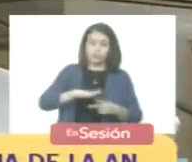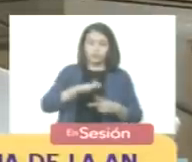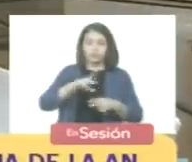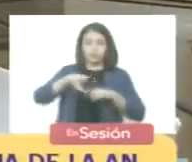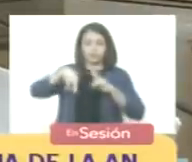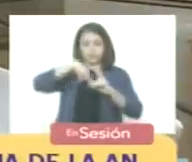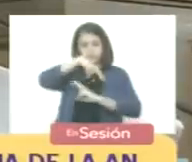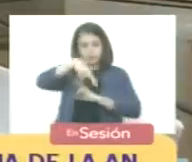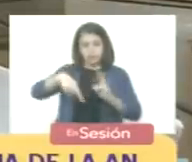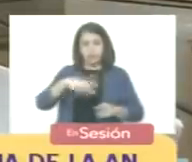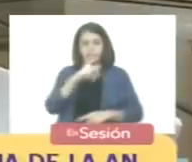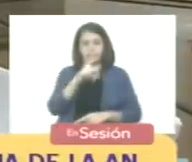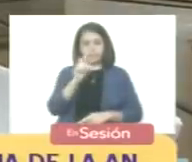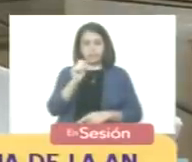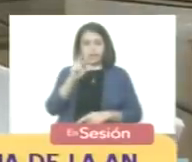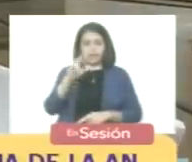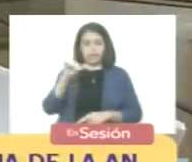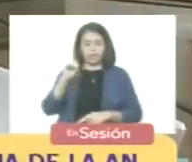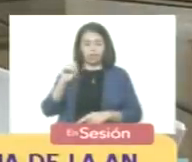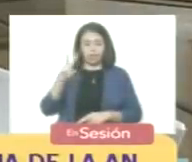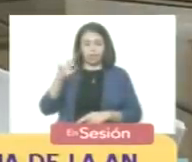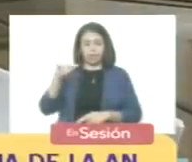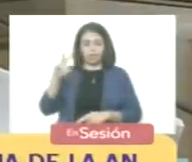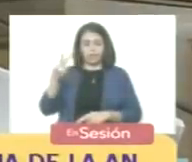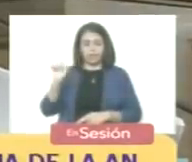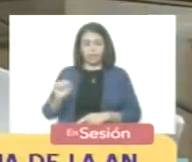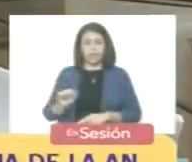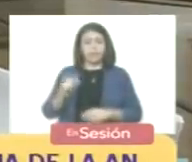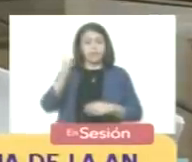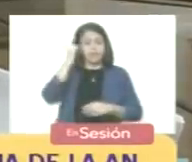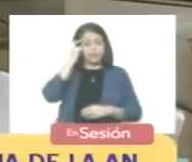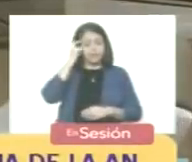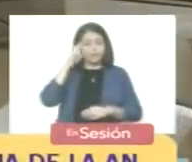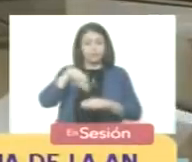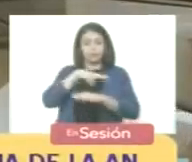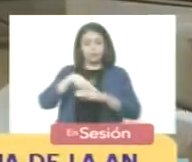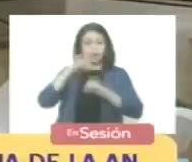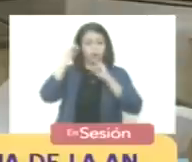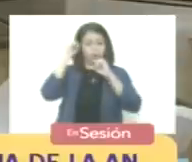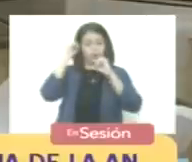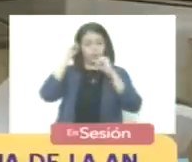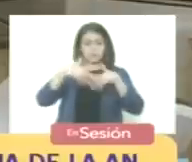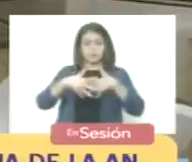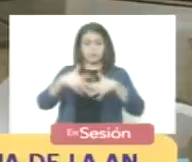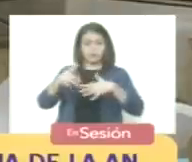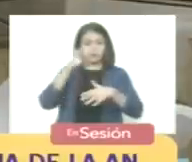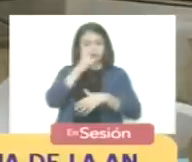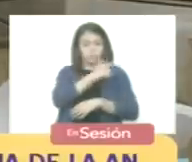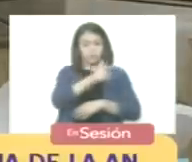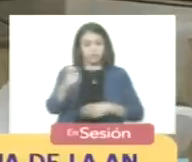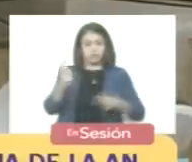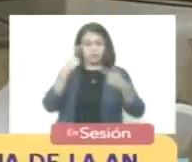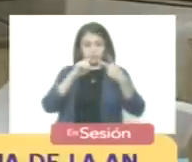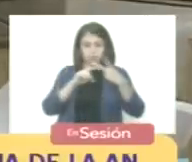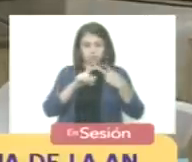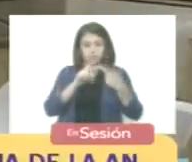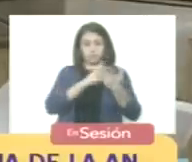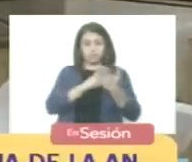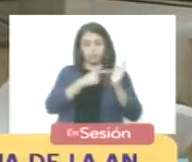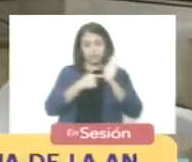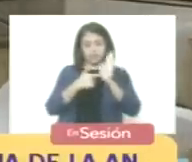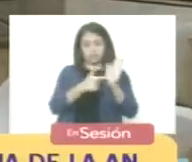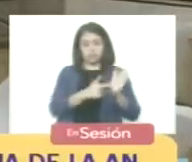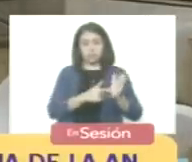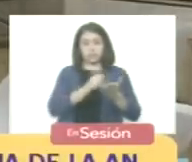revolucionario Darío Vivas y Día Nacional de la Movilización Popular. Punto número 2, presentación del informe de gestión